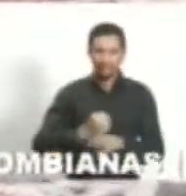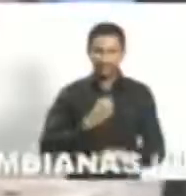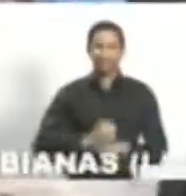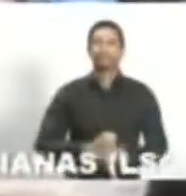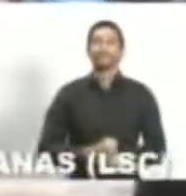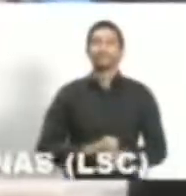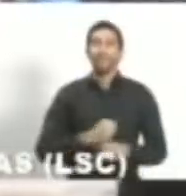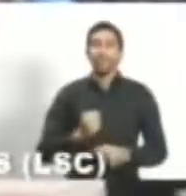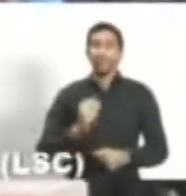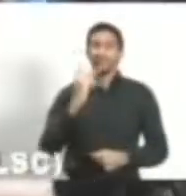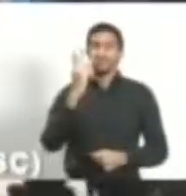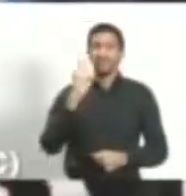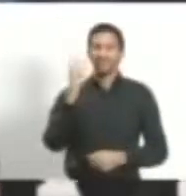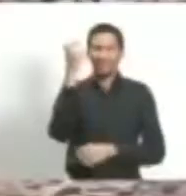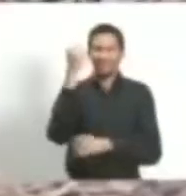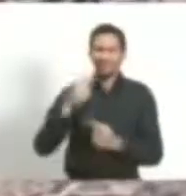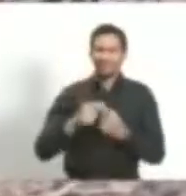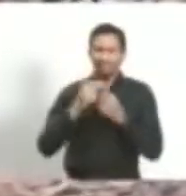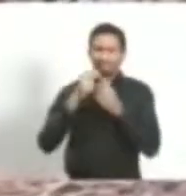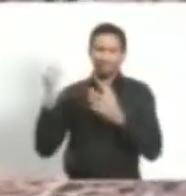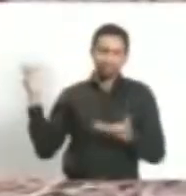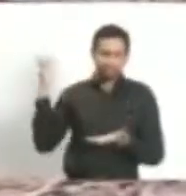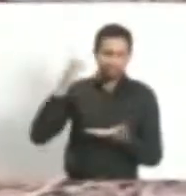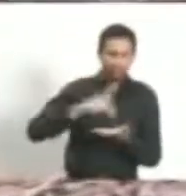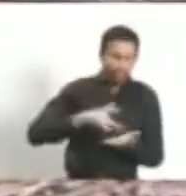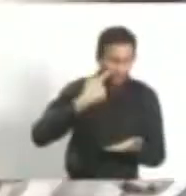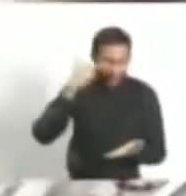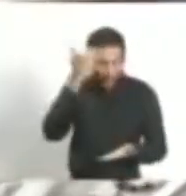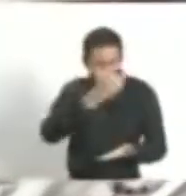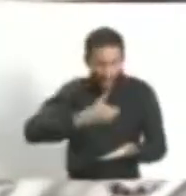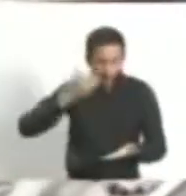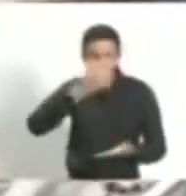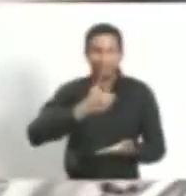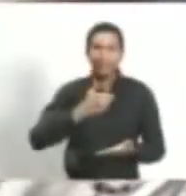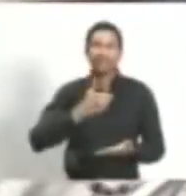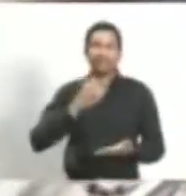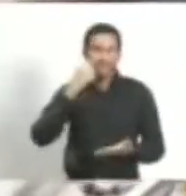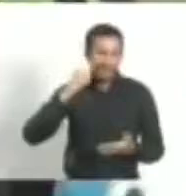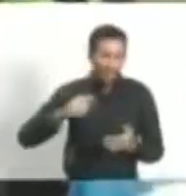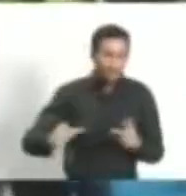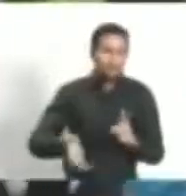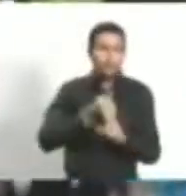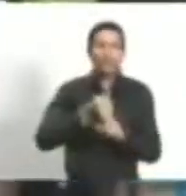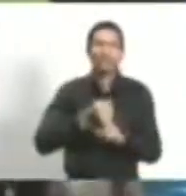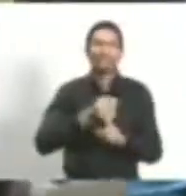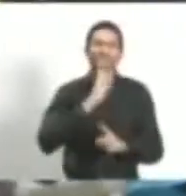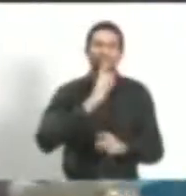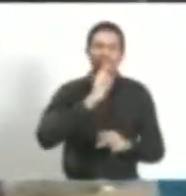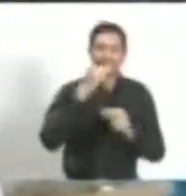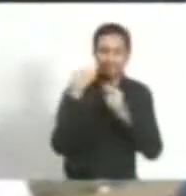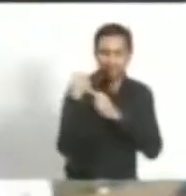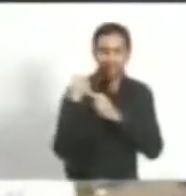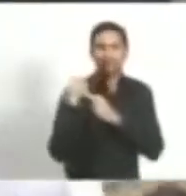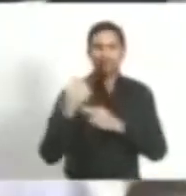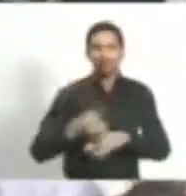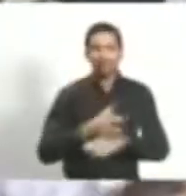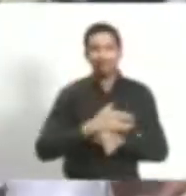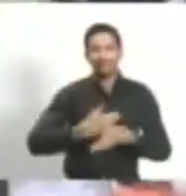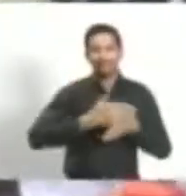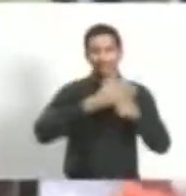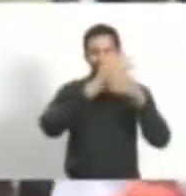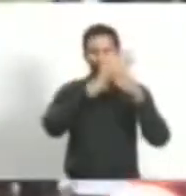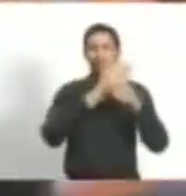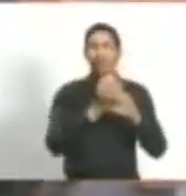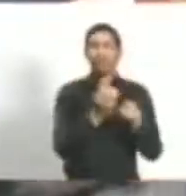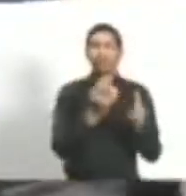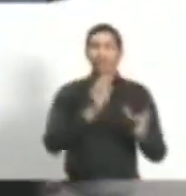3 fiscales especializados trabajan en la recopilación de pruebas para establecer responsabilidades en el colapso del edificio portal de Blas de Lezo 2 que dejó 21